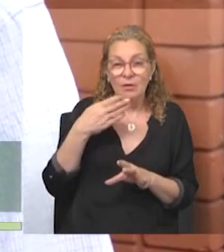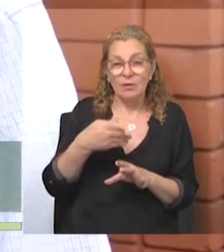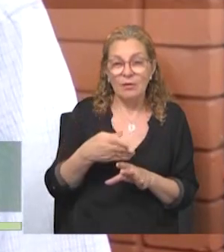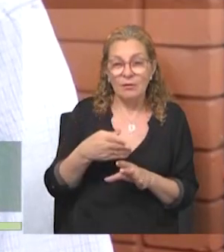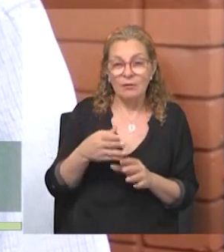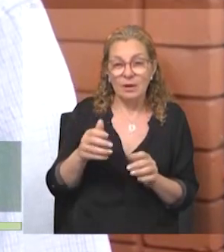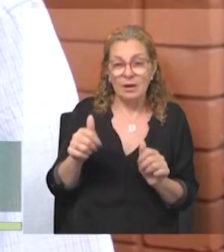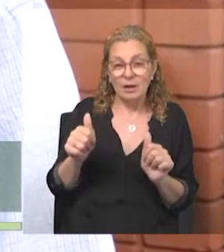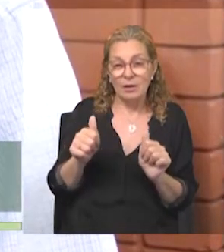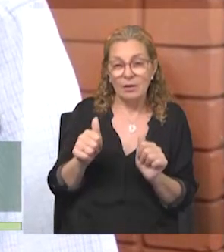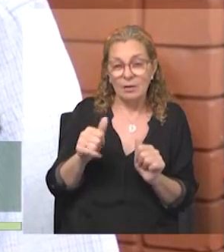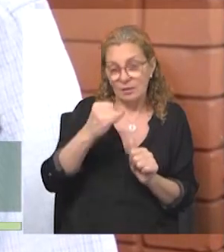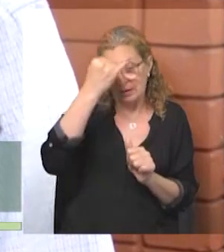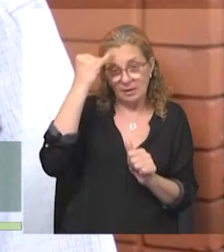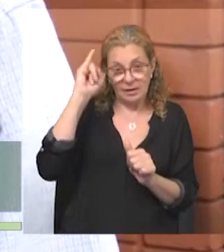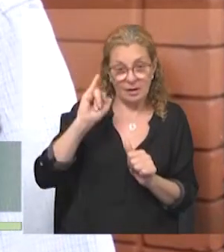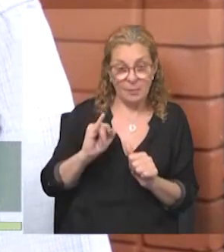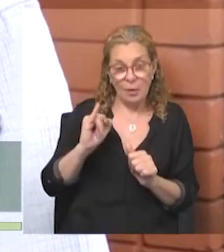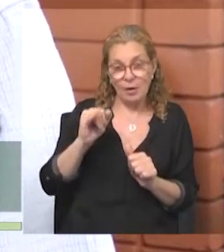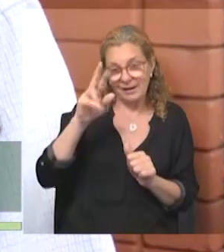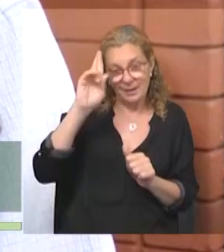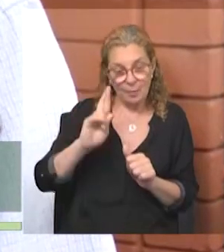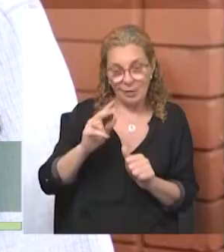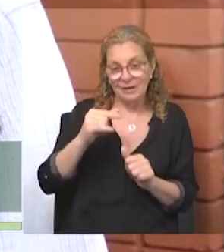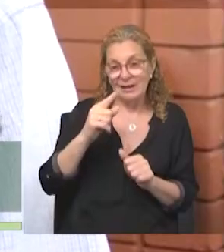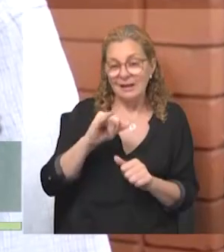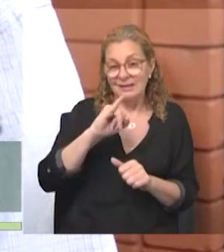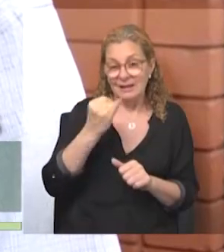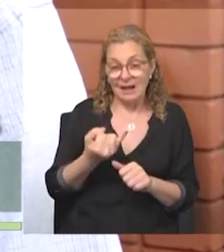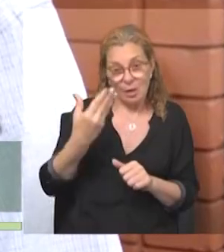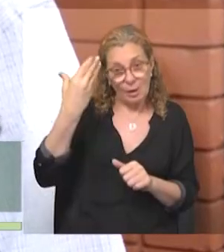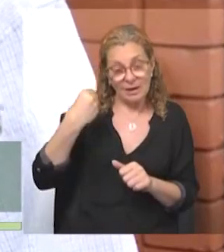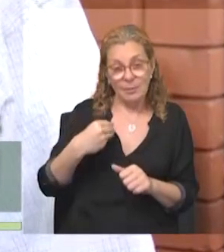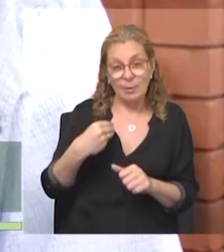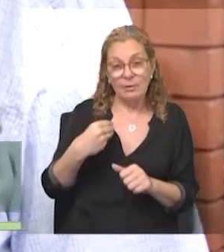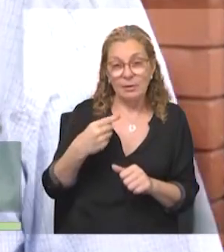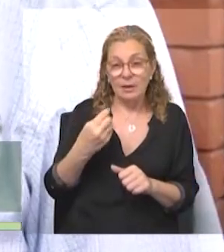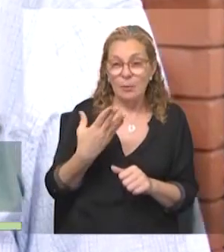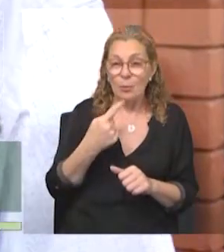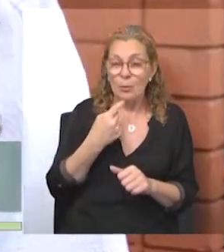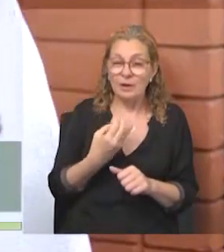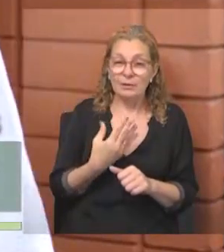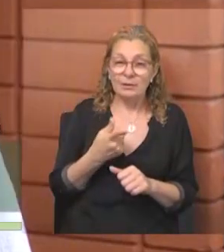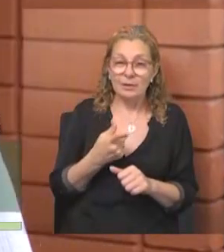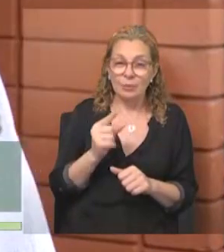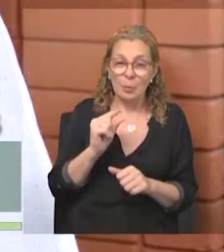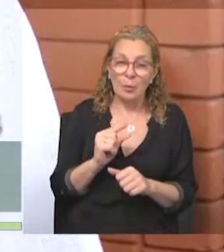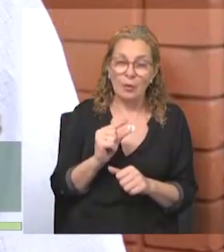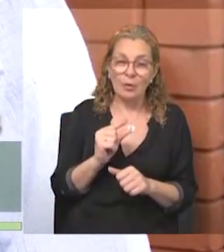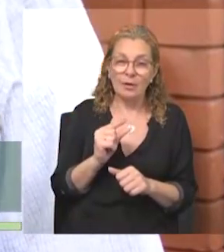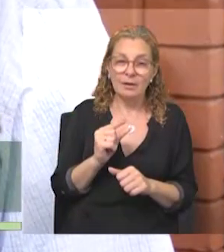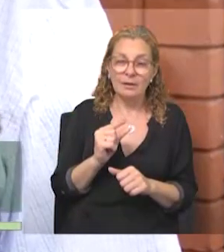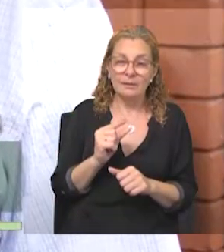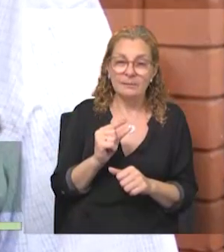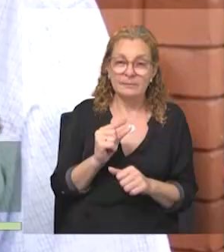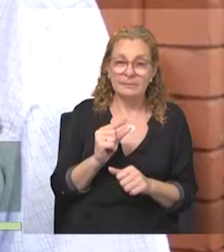fórmula ripol delgado y y argimón que bueno que es un poco